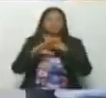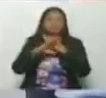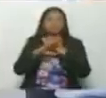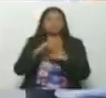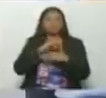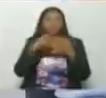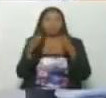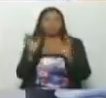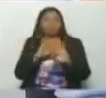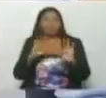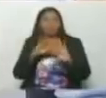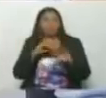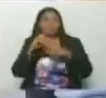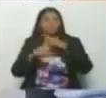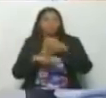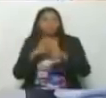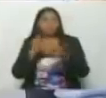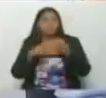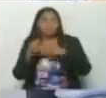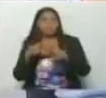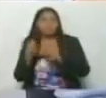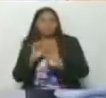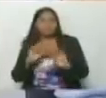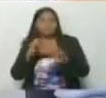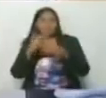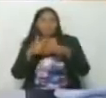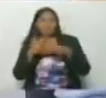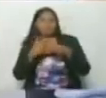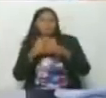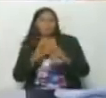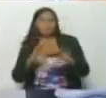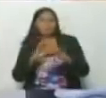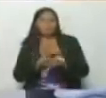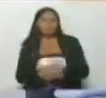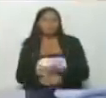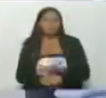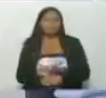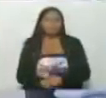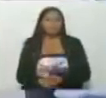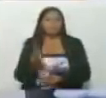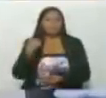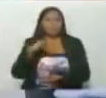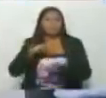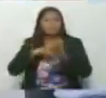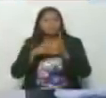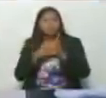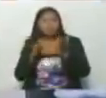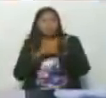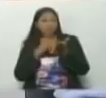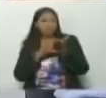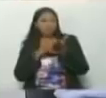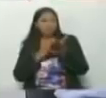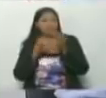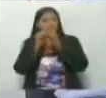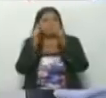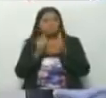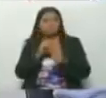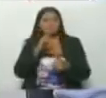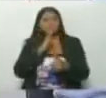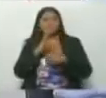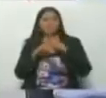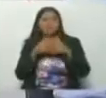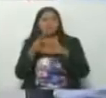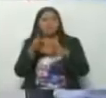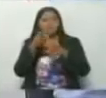eeuu producir vender petróleo tener tecnología tener una participación el sistema bancario incluso para